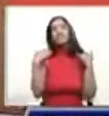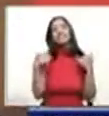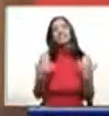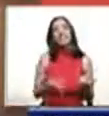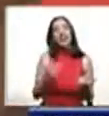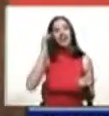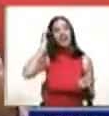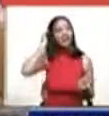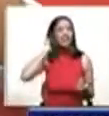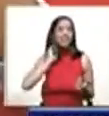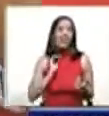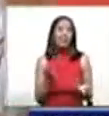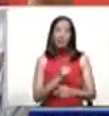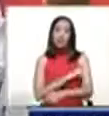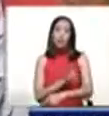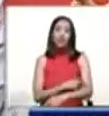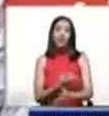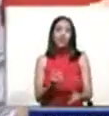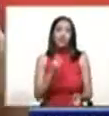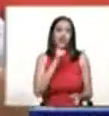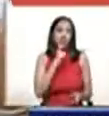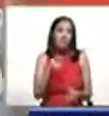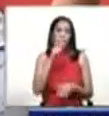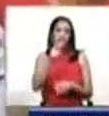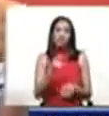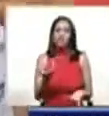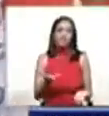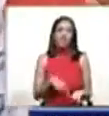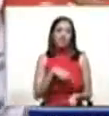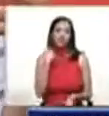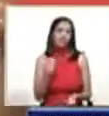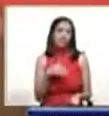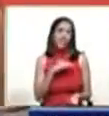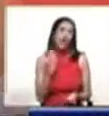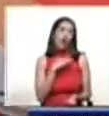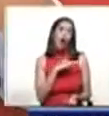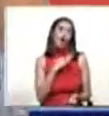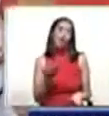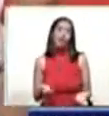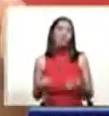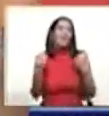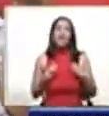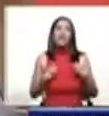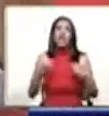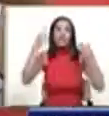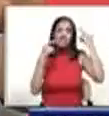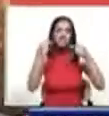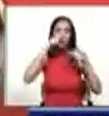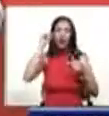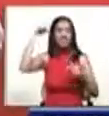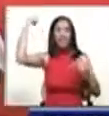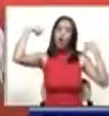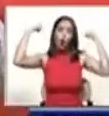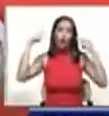pero es que ya este modelo es inaguantable, ya Nicolás Maduro está pelando bola. Nicolás desvió el proceso de Chávez, Nicolás está loco y por lo tanto hay que